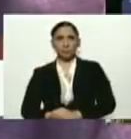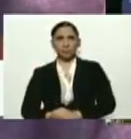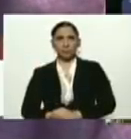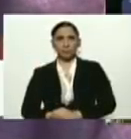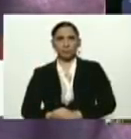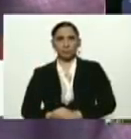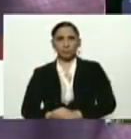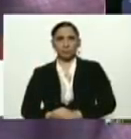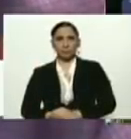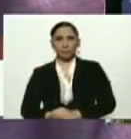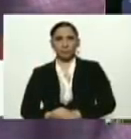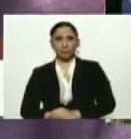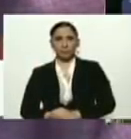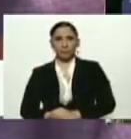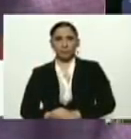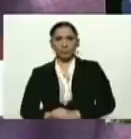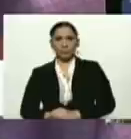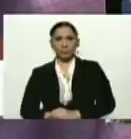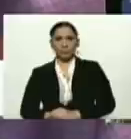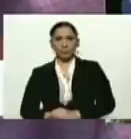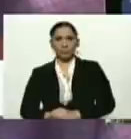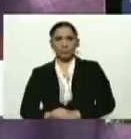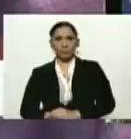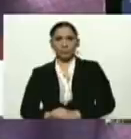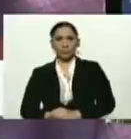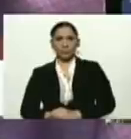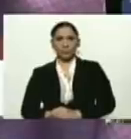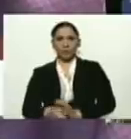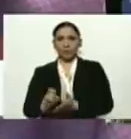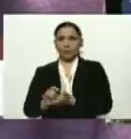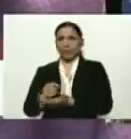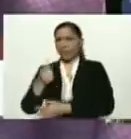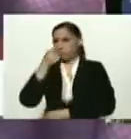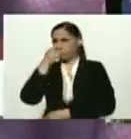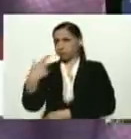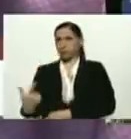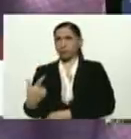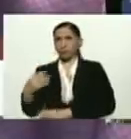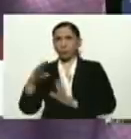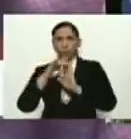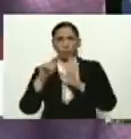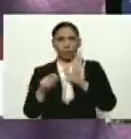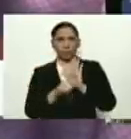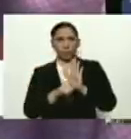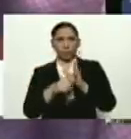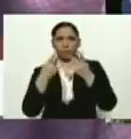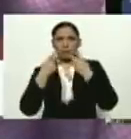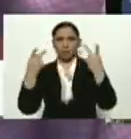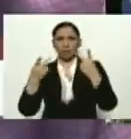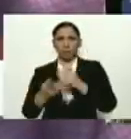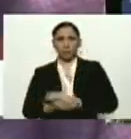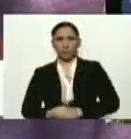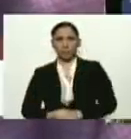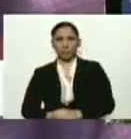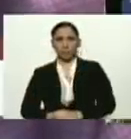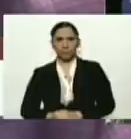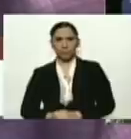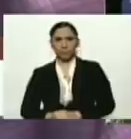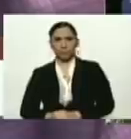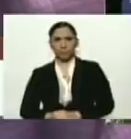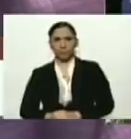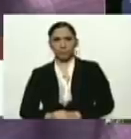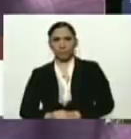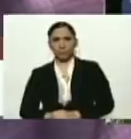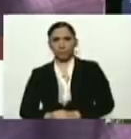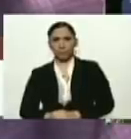reponer la Constitución del año 1994 mediante un decreto ley, que es volver al